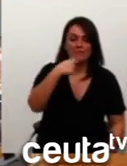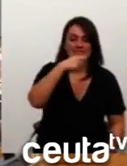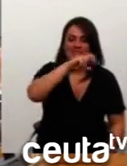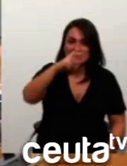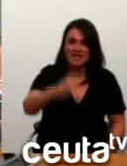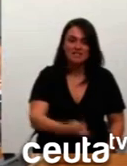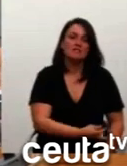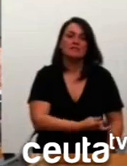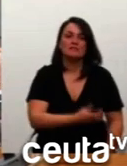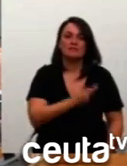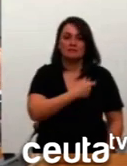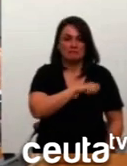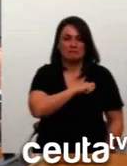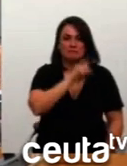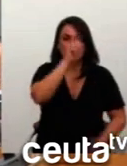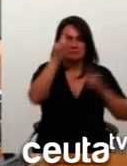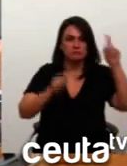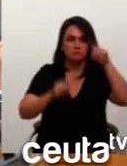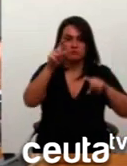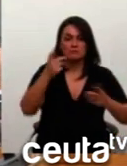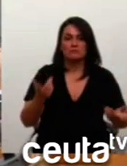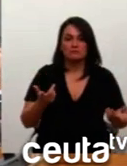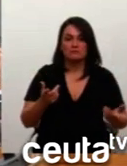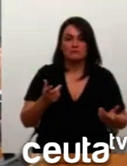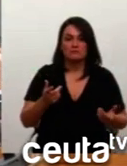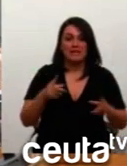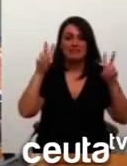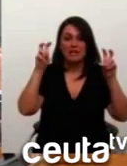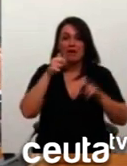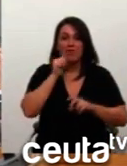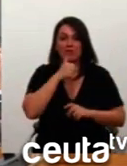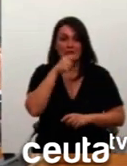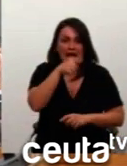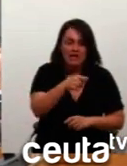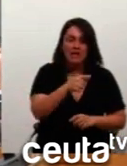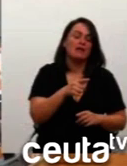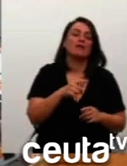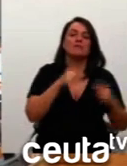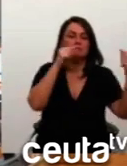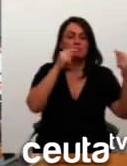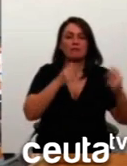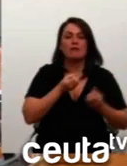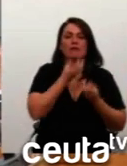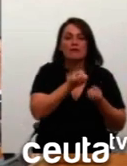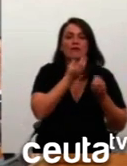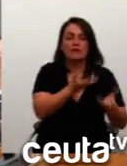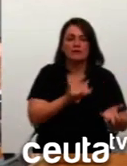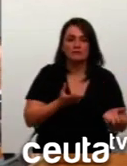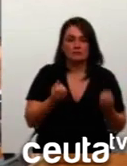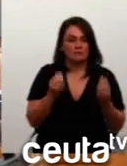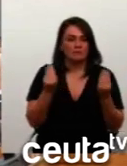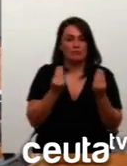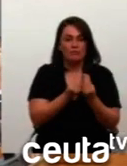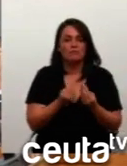a exponer las necesidades que tiene la ciudad autónoma de Ceuta directamente con los máximos representantes institucionales. ¿Por qué